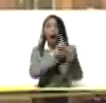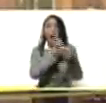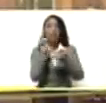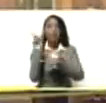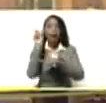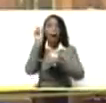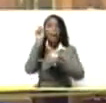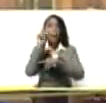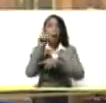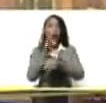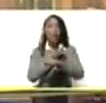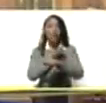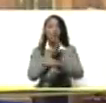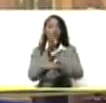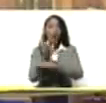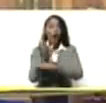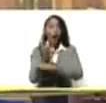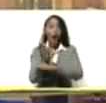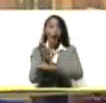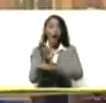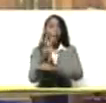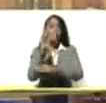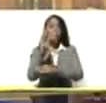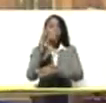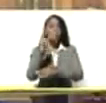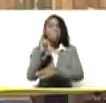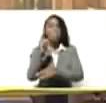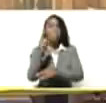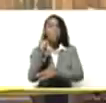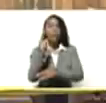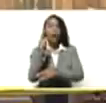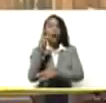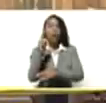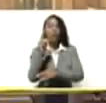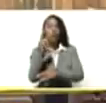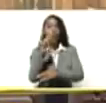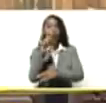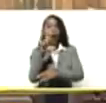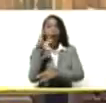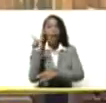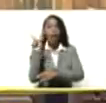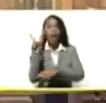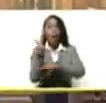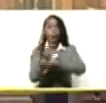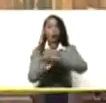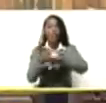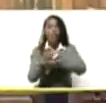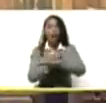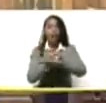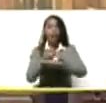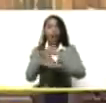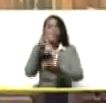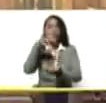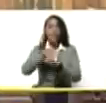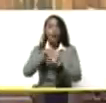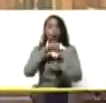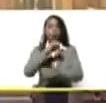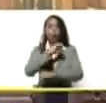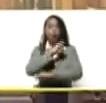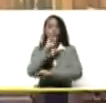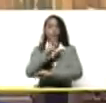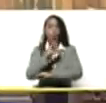vicepresidente de economía la vicepresidenta ejecutiva que a la vez es ministra de finanzas y lleva las riendas de la